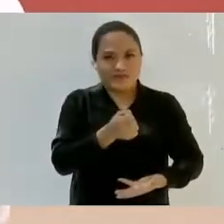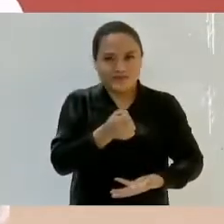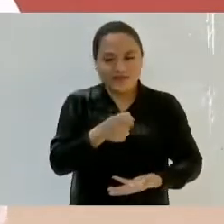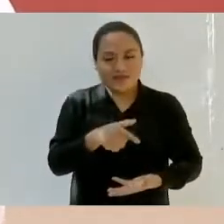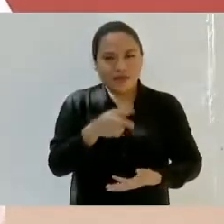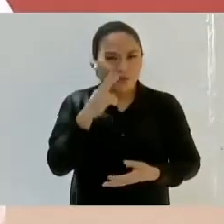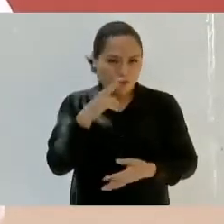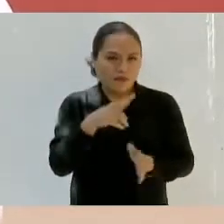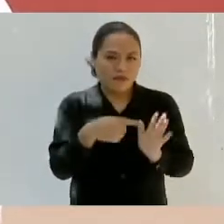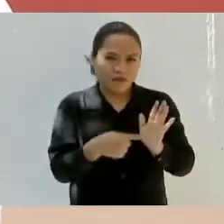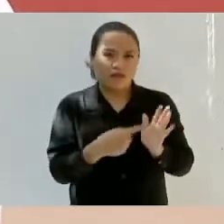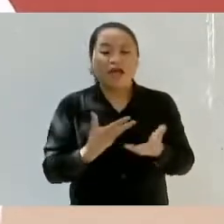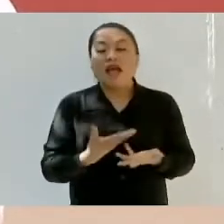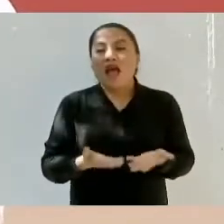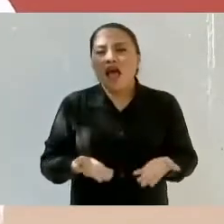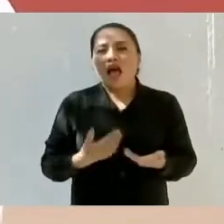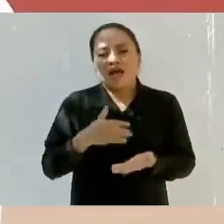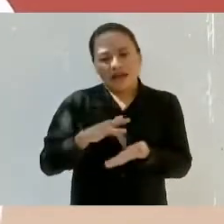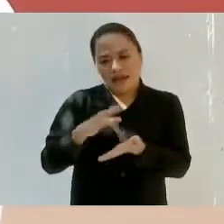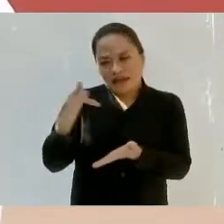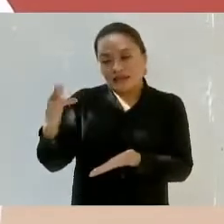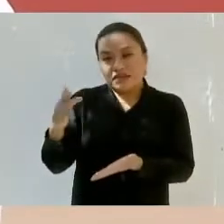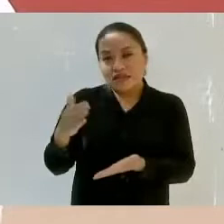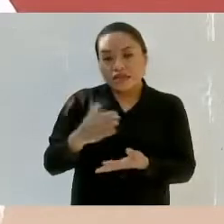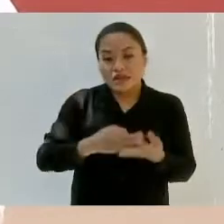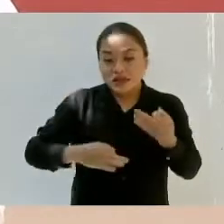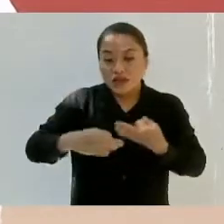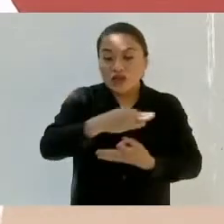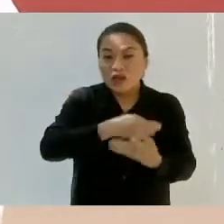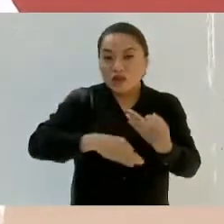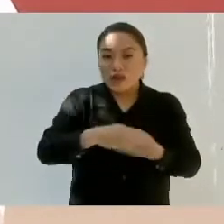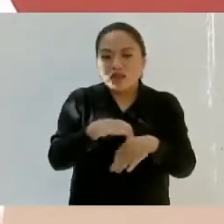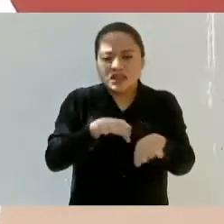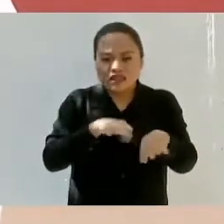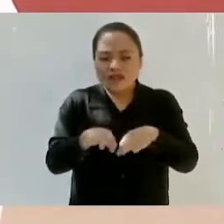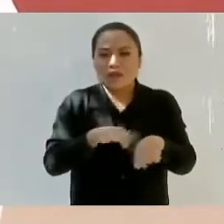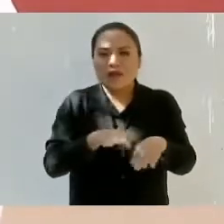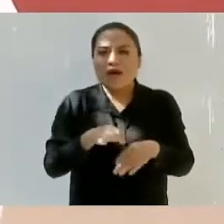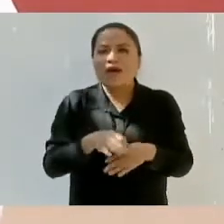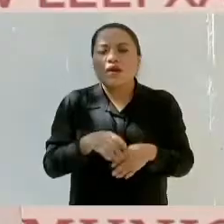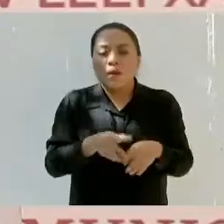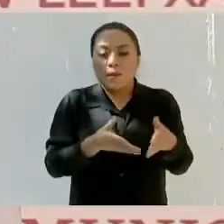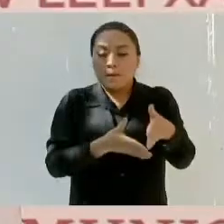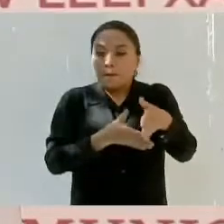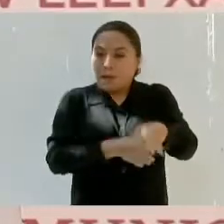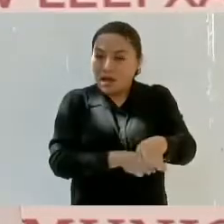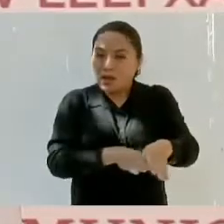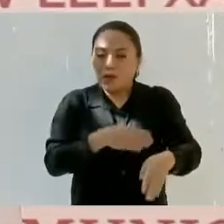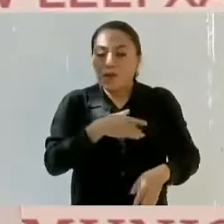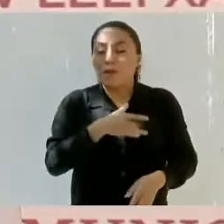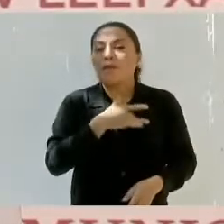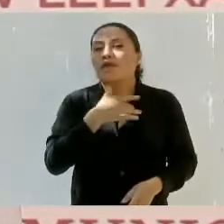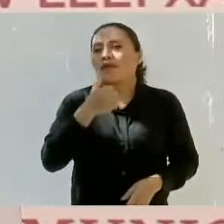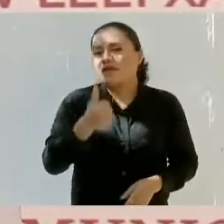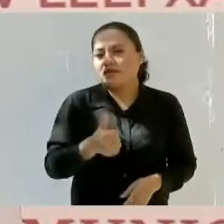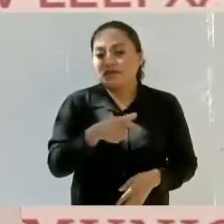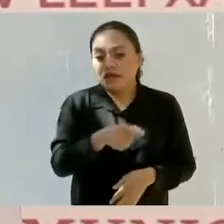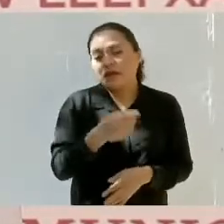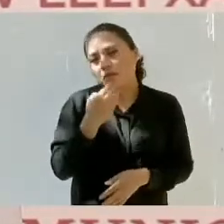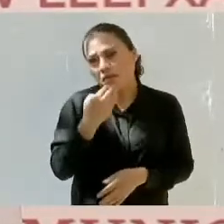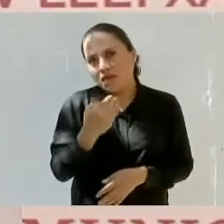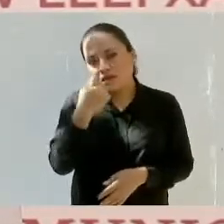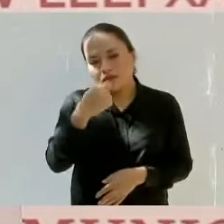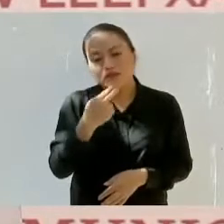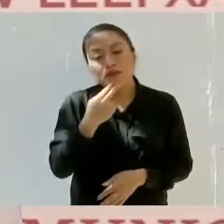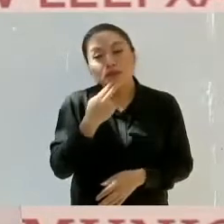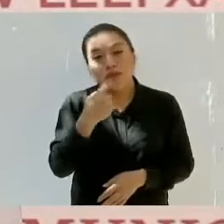Agradecer también, pues, todas las acciones que han venido, ¿no?, con el Banco Bienestar. Va a ser de gran utilidad ese tema también,